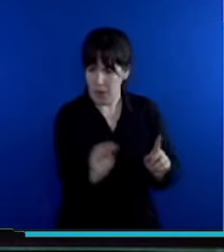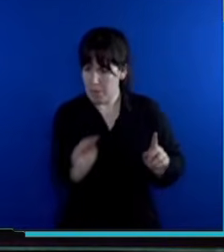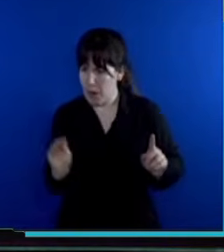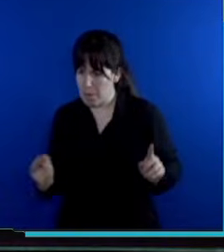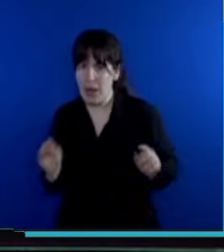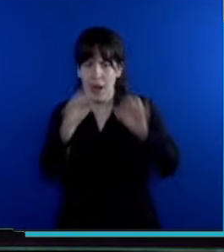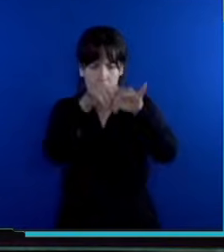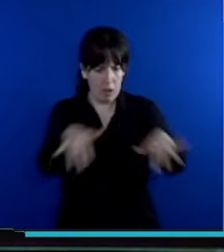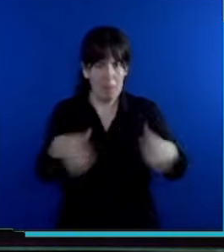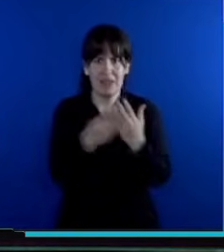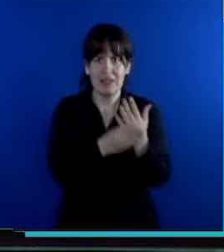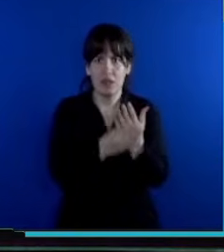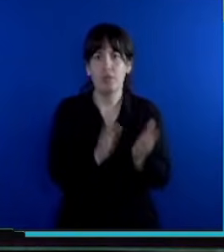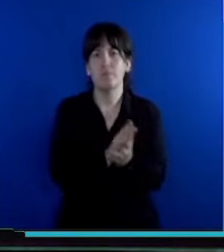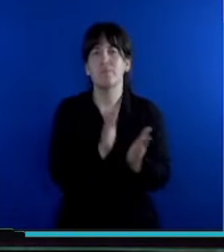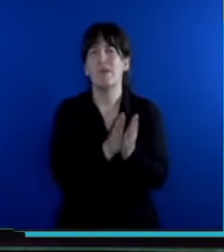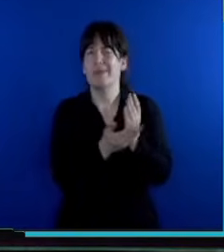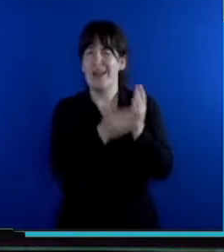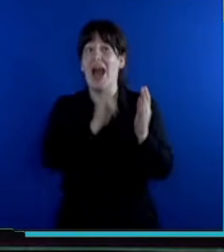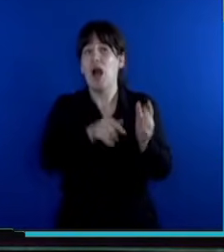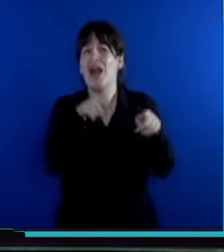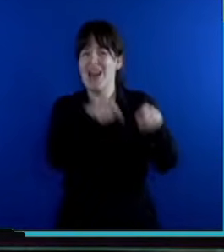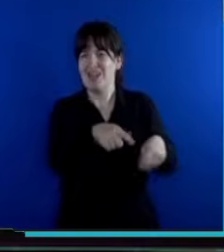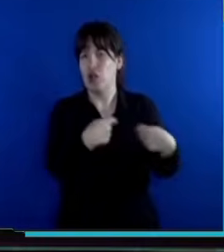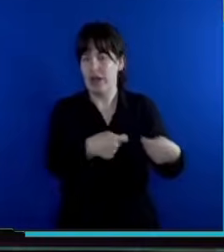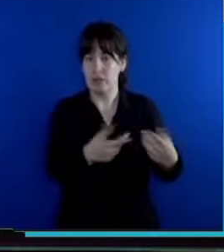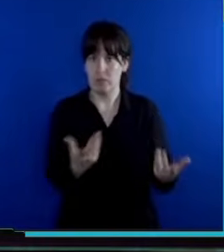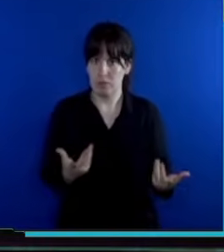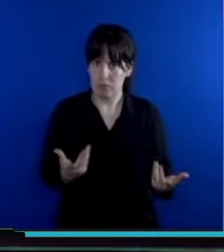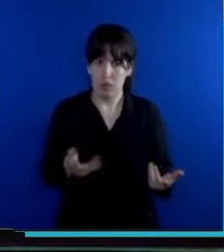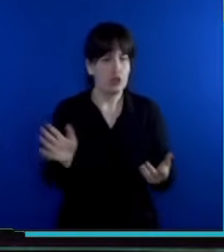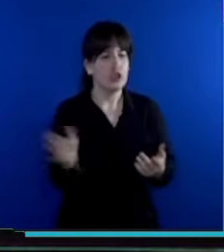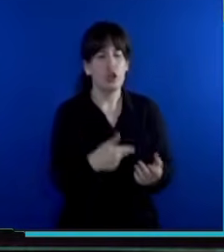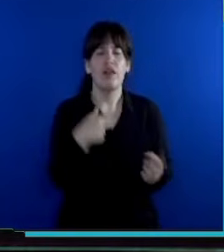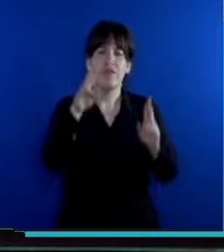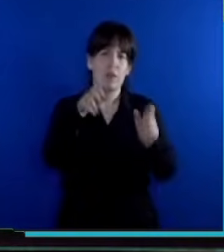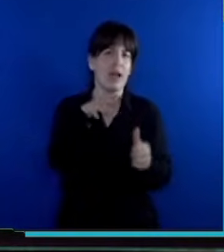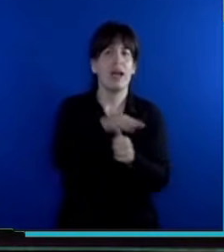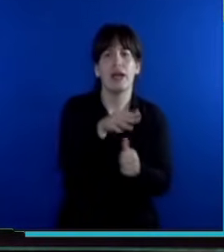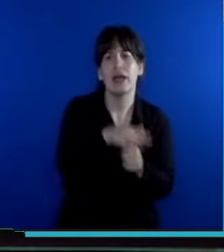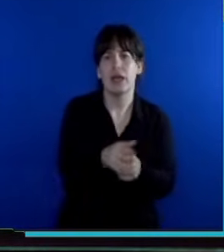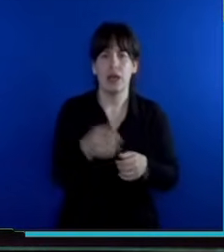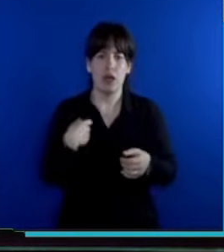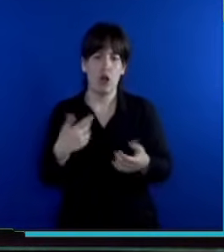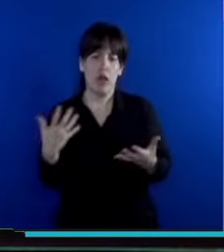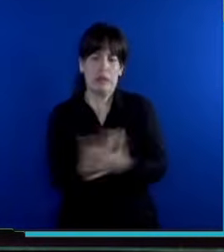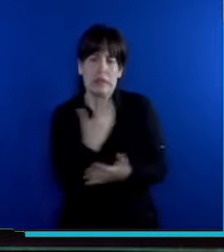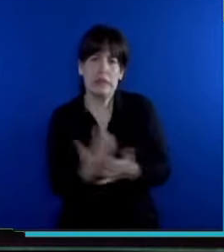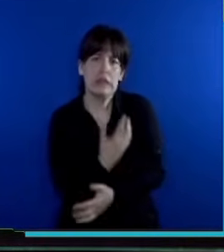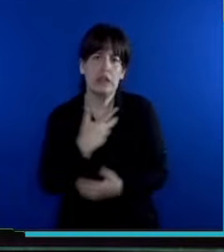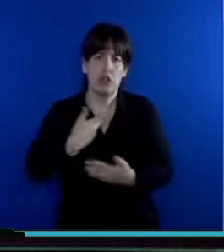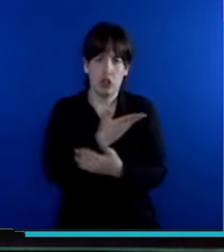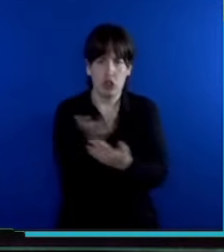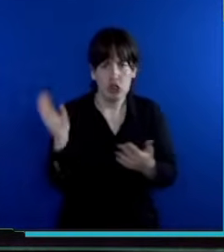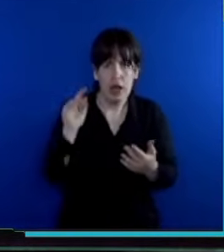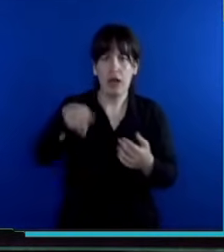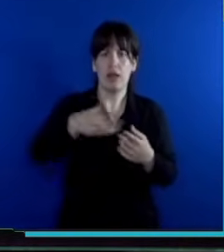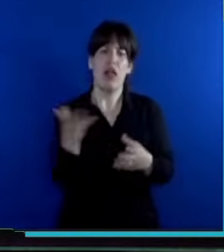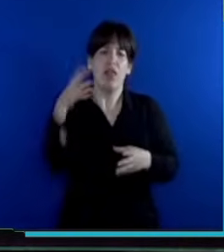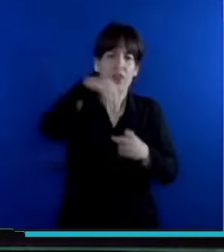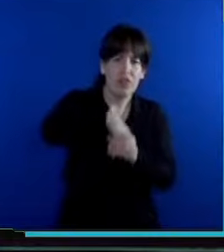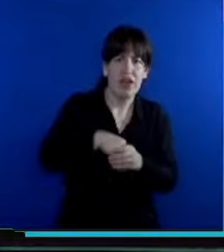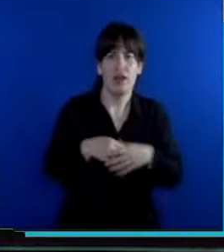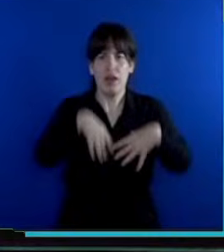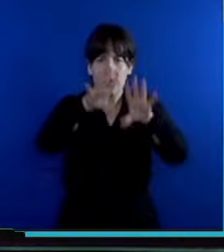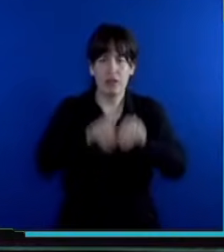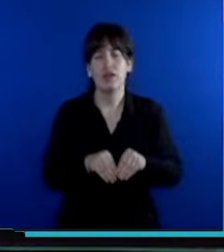justificar el gasto. Todas hablan de género, de vulnerabilidad social, de autogestión, de integración, de